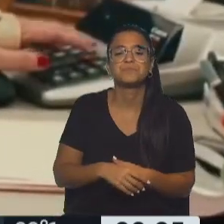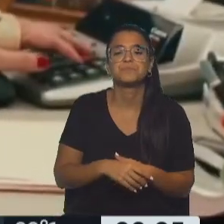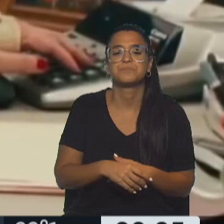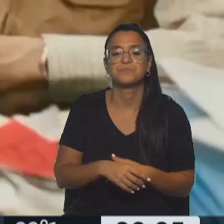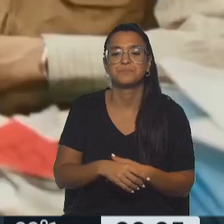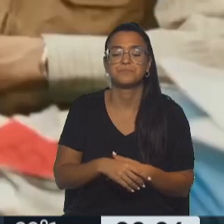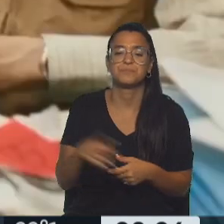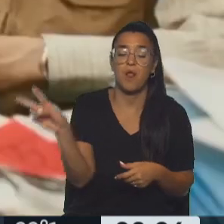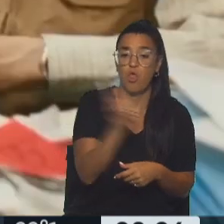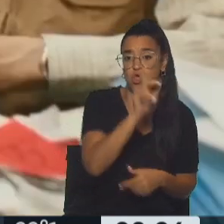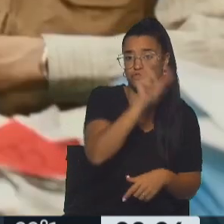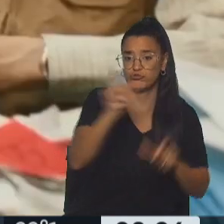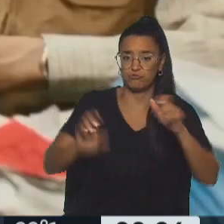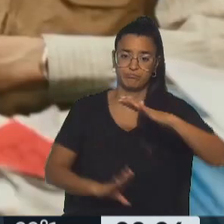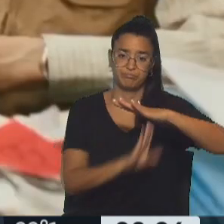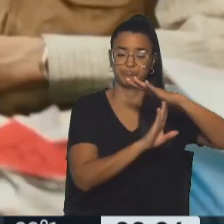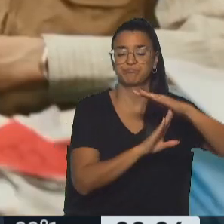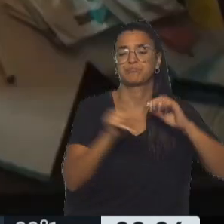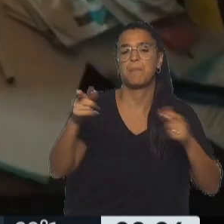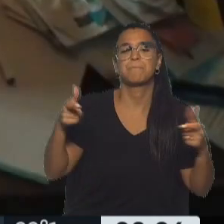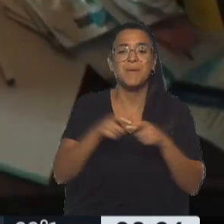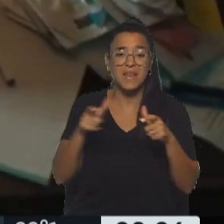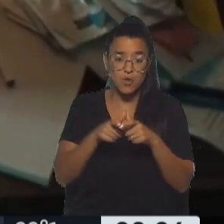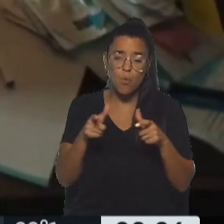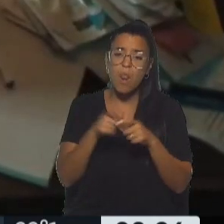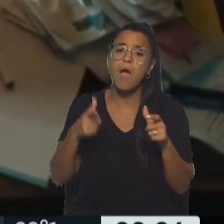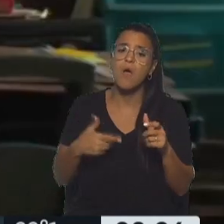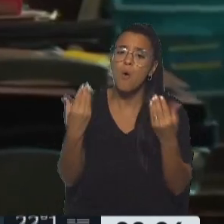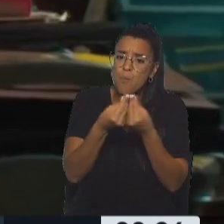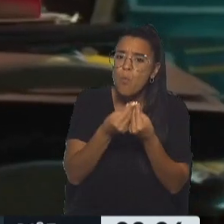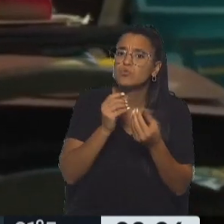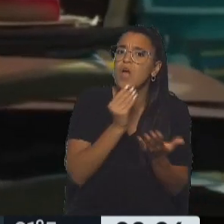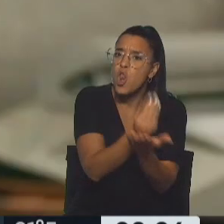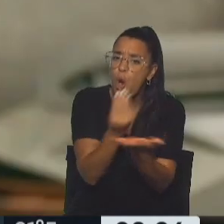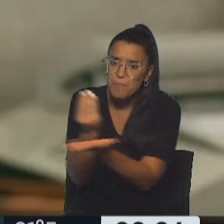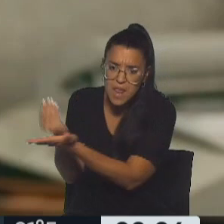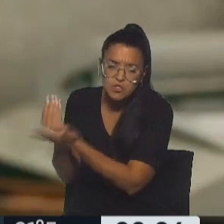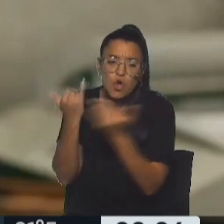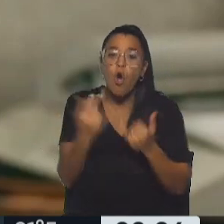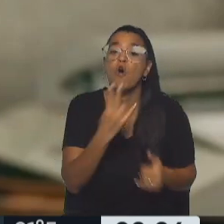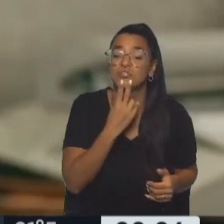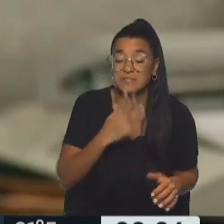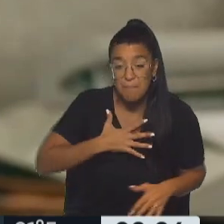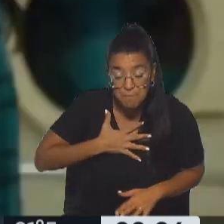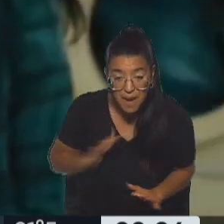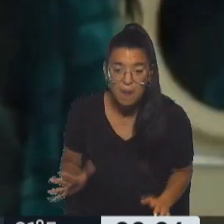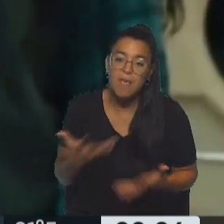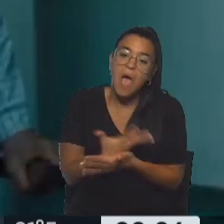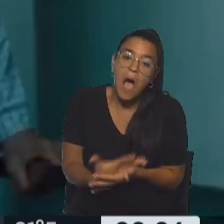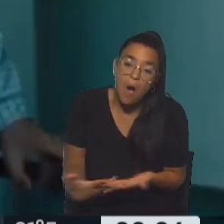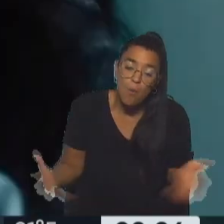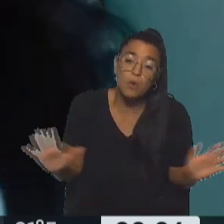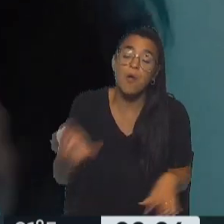y a Jamie Lee Curtis, protagonistas de la película que llega con mayor cantidad de nominaciones, con 11. Para mí, aburrida, pero